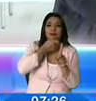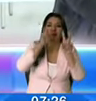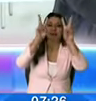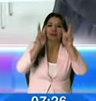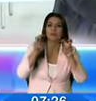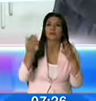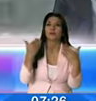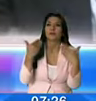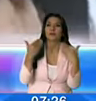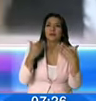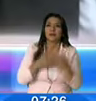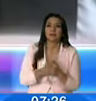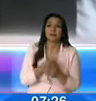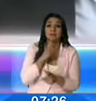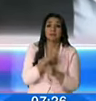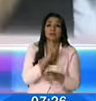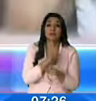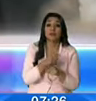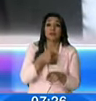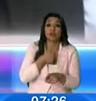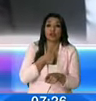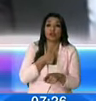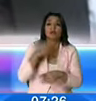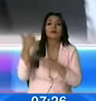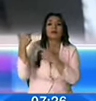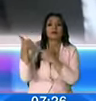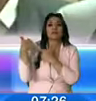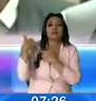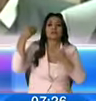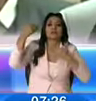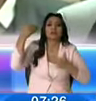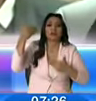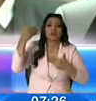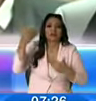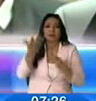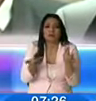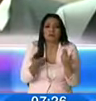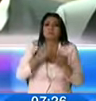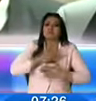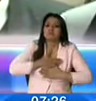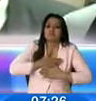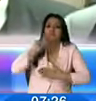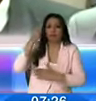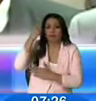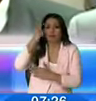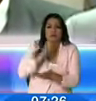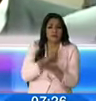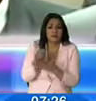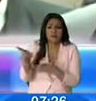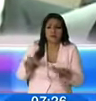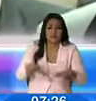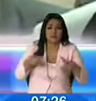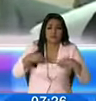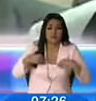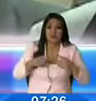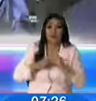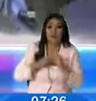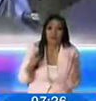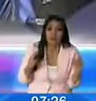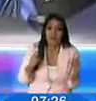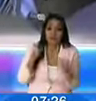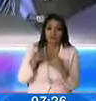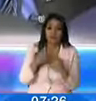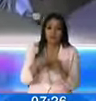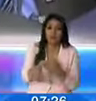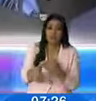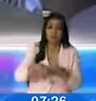expresidente afirma que reconoce ser el responsable político de las acciones u omisiones que se registraron en su gobierno, pero rechaza que de allí